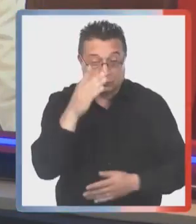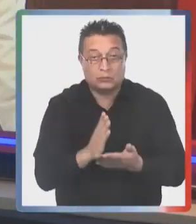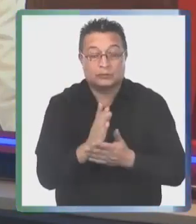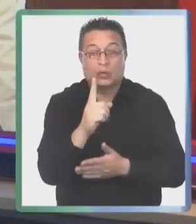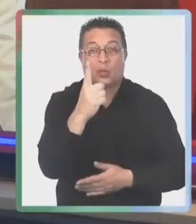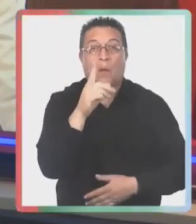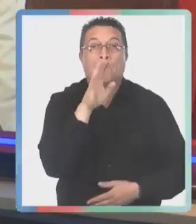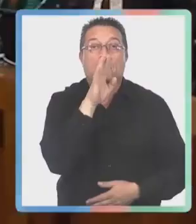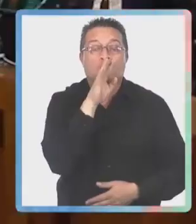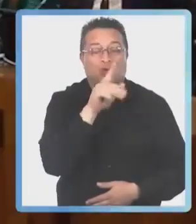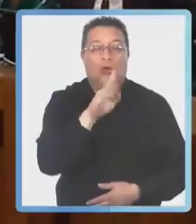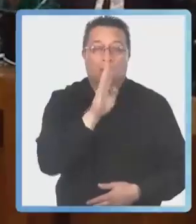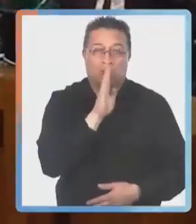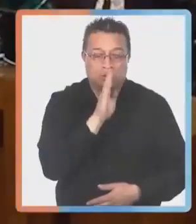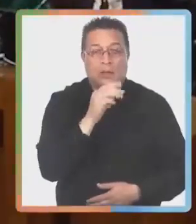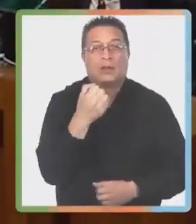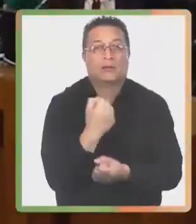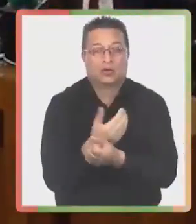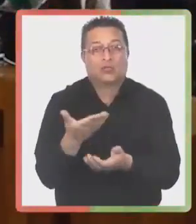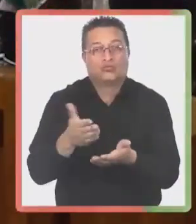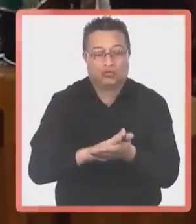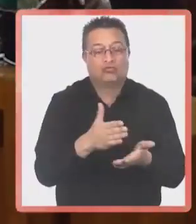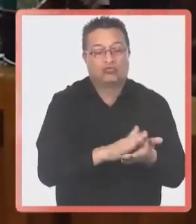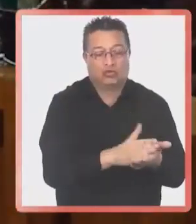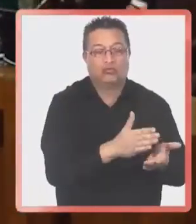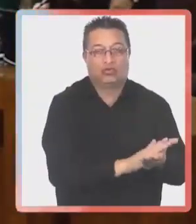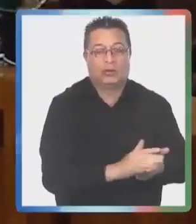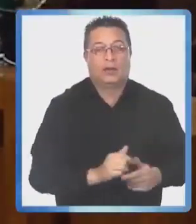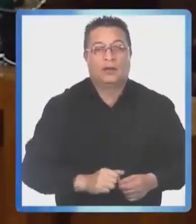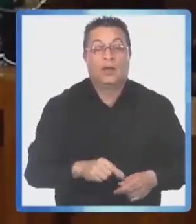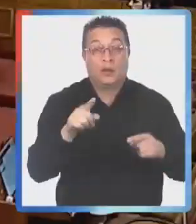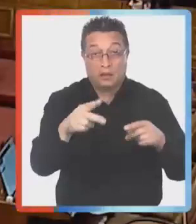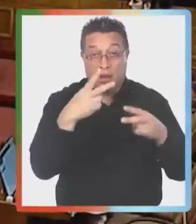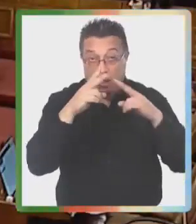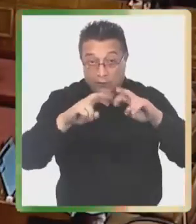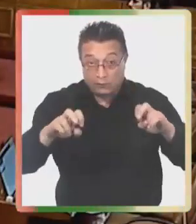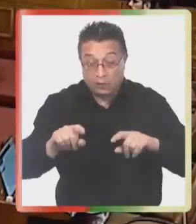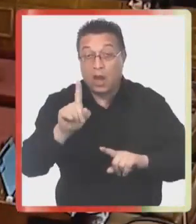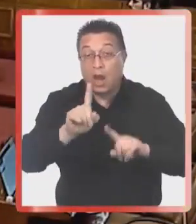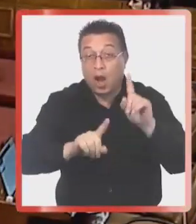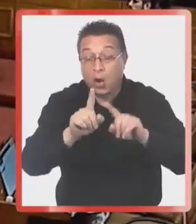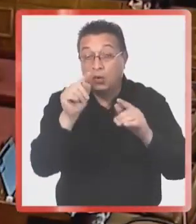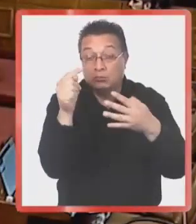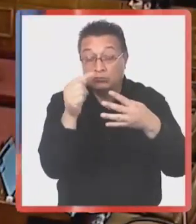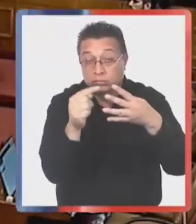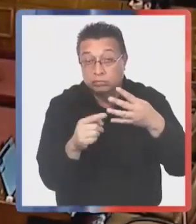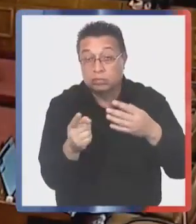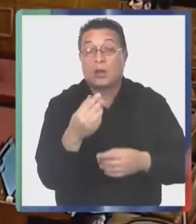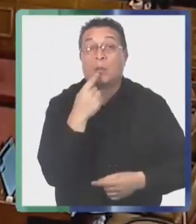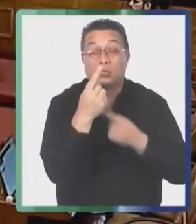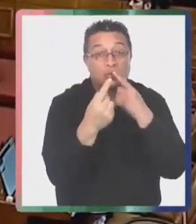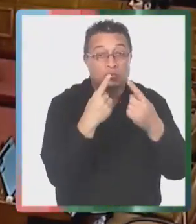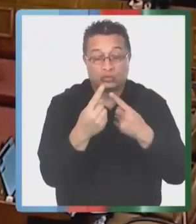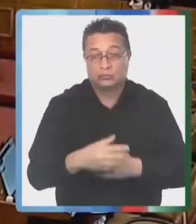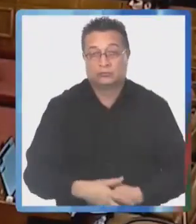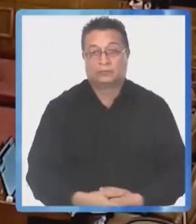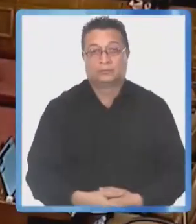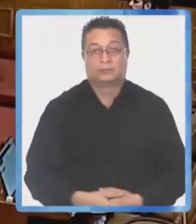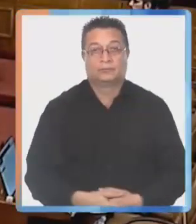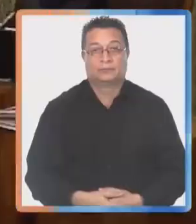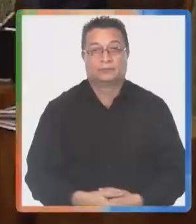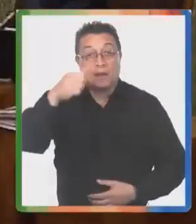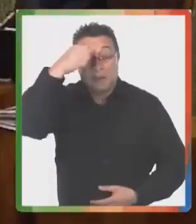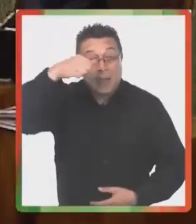La jornada comenzó con un minuto de silencio por los carabineros fallecidos en servicio. Vamos a revisar algunos momentos de esta